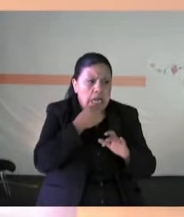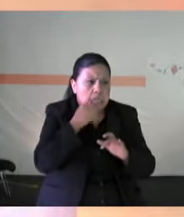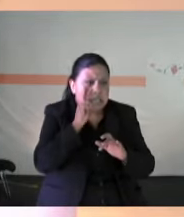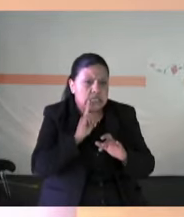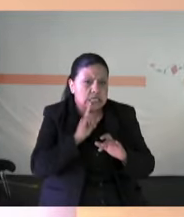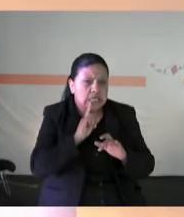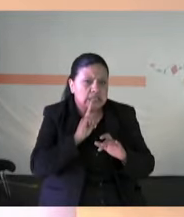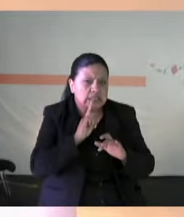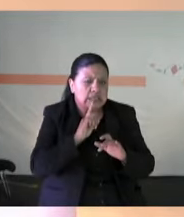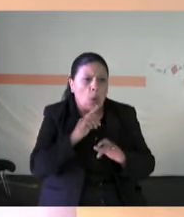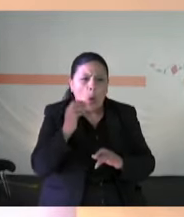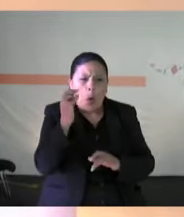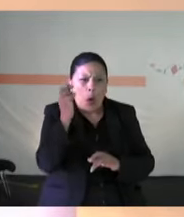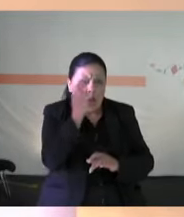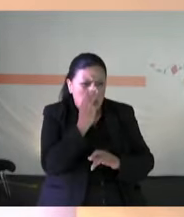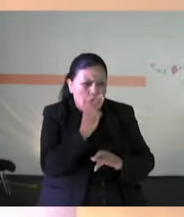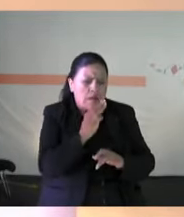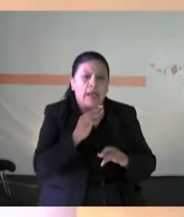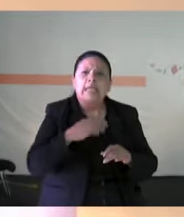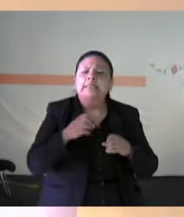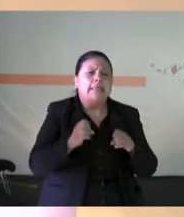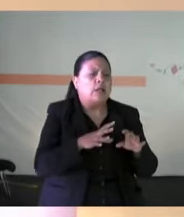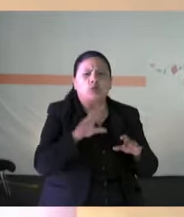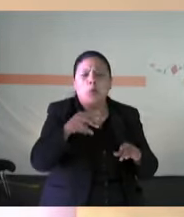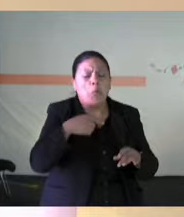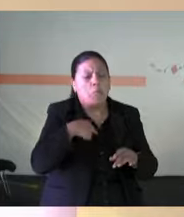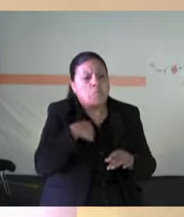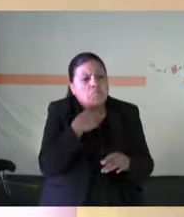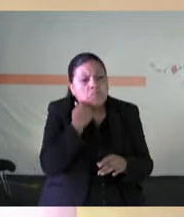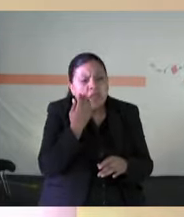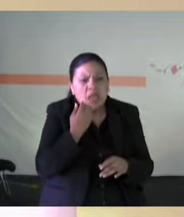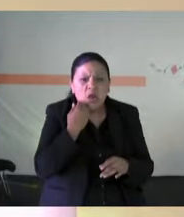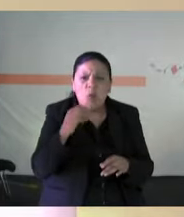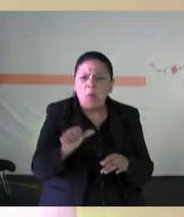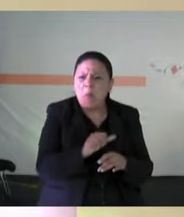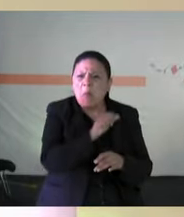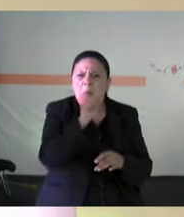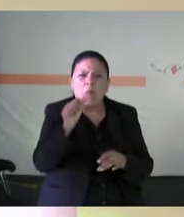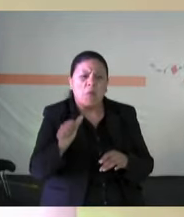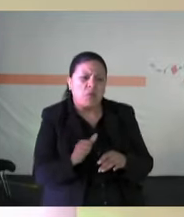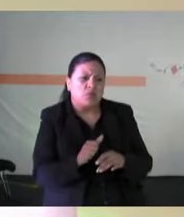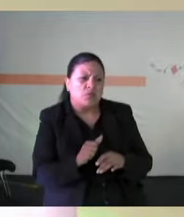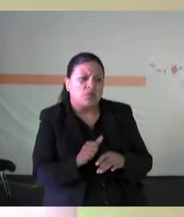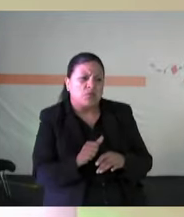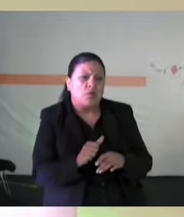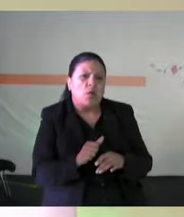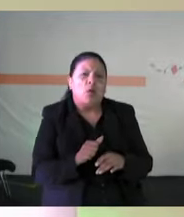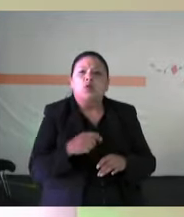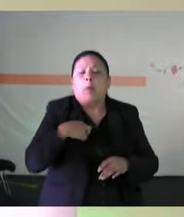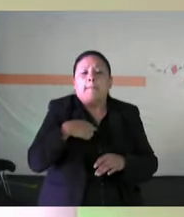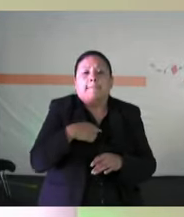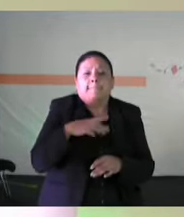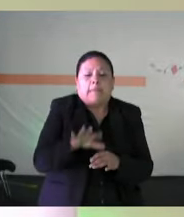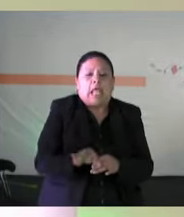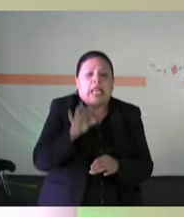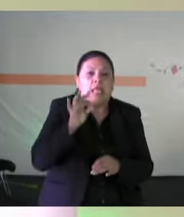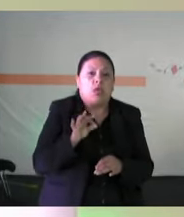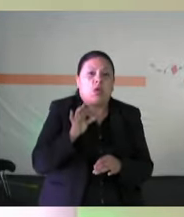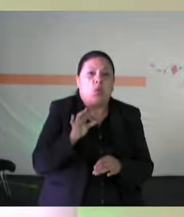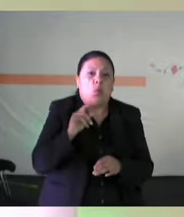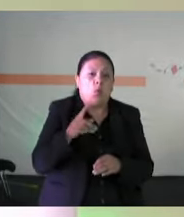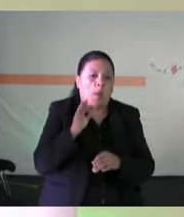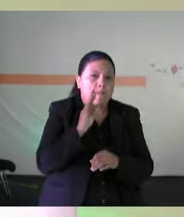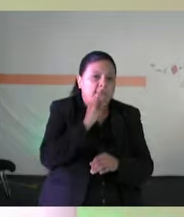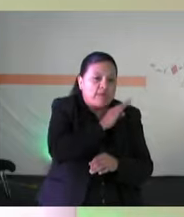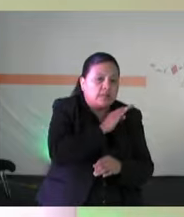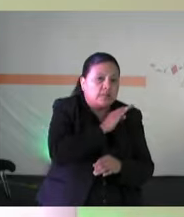para que se quede ahí, ¿no? Yo prefiero un slasher de a juguete que un slasher de a Davis, ¿no? ¿Cómo, tú qué piensas de